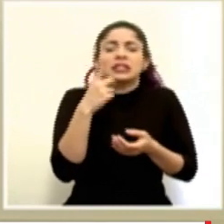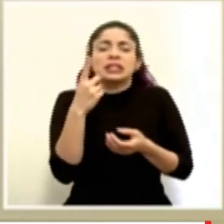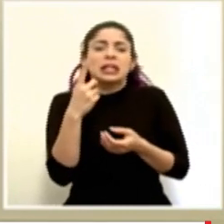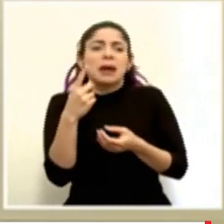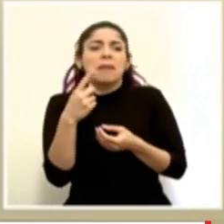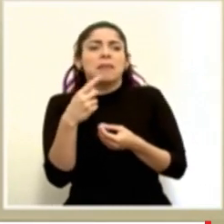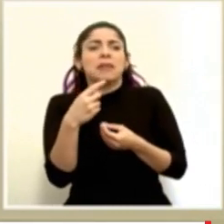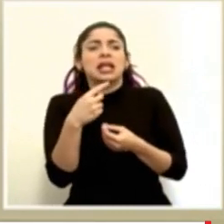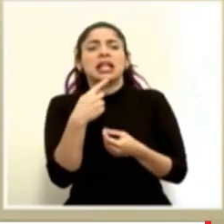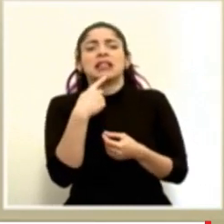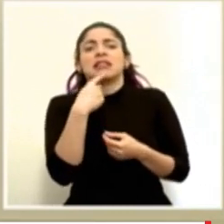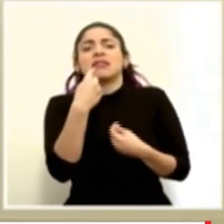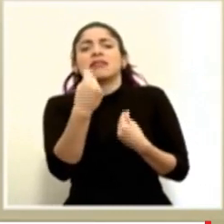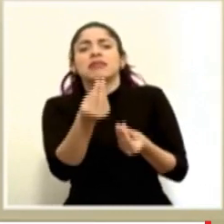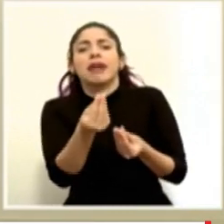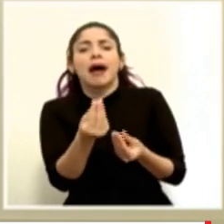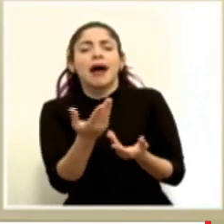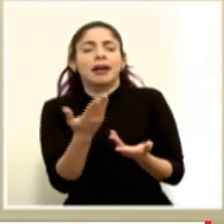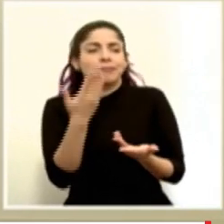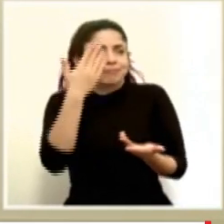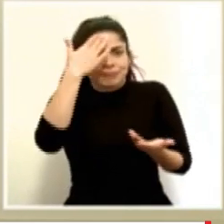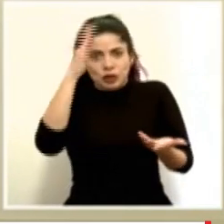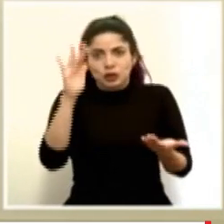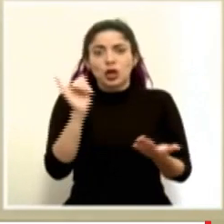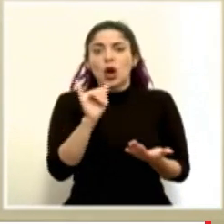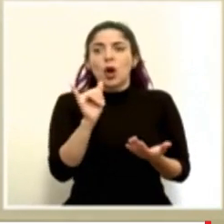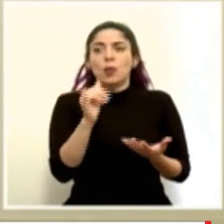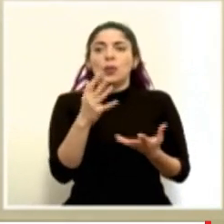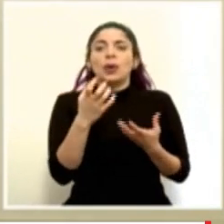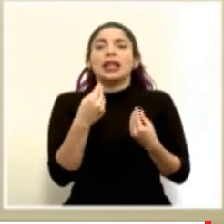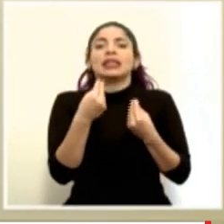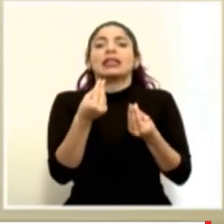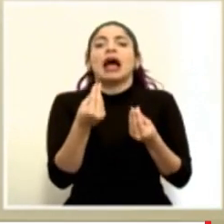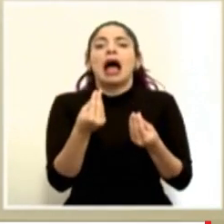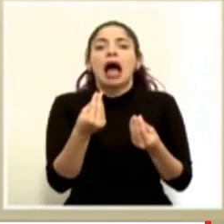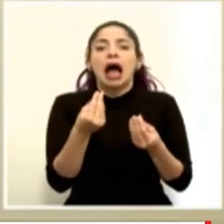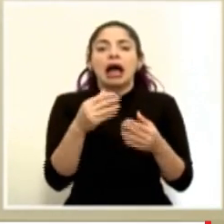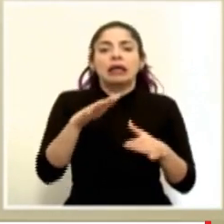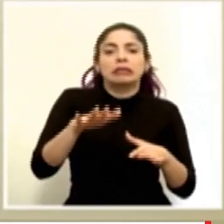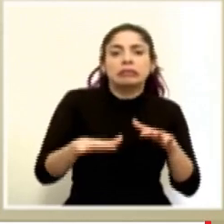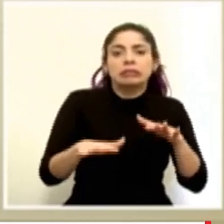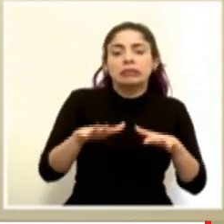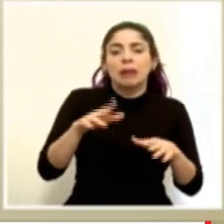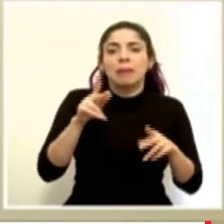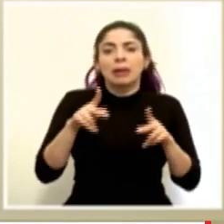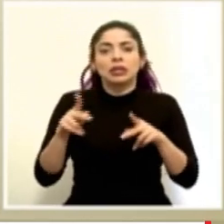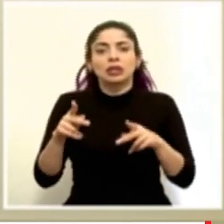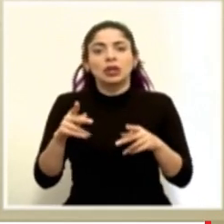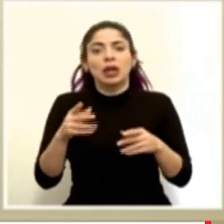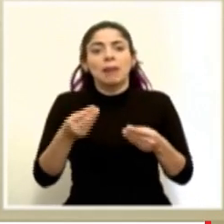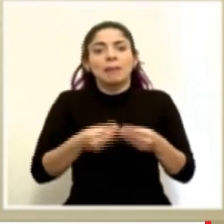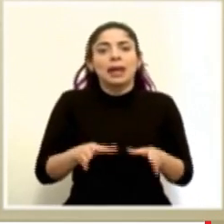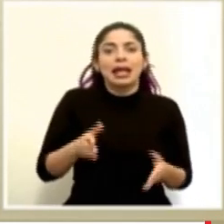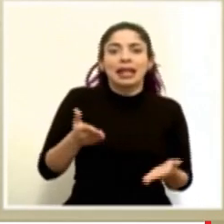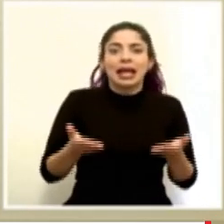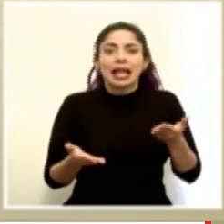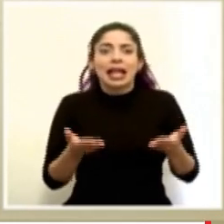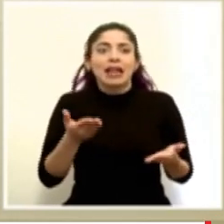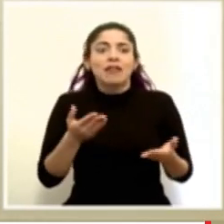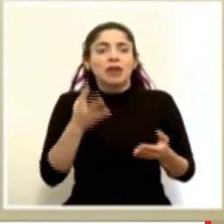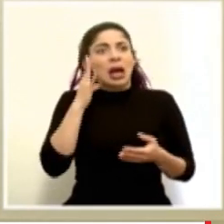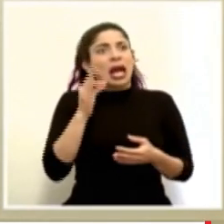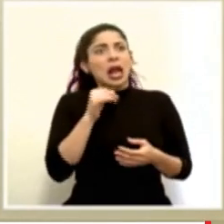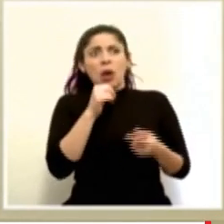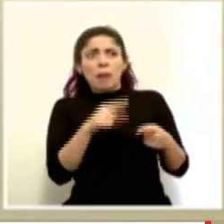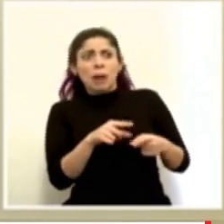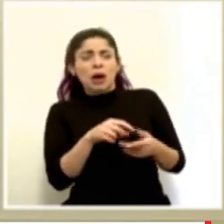siempre algún tipo de, no sé, de sensación de inestabilidad, de que esto no está ocurriendo. Yo igual vuelvo al